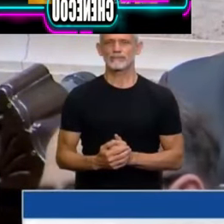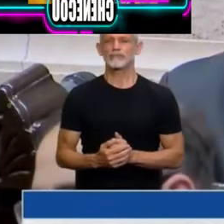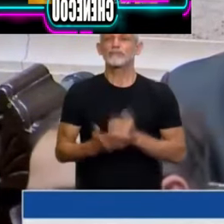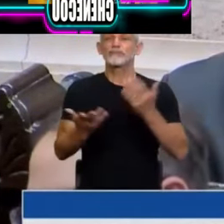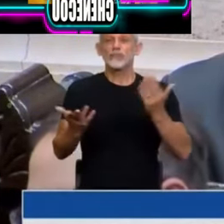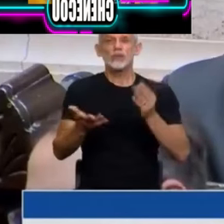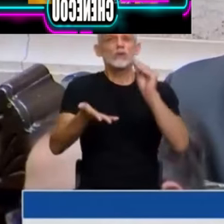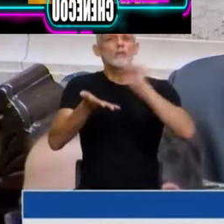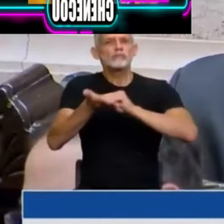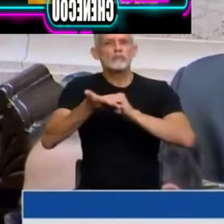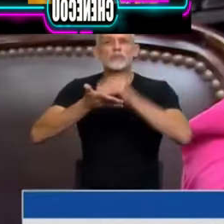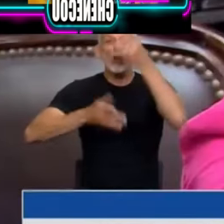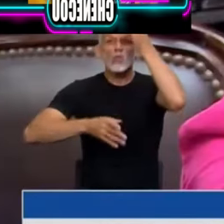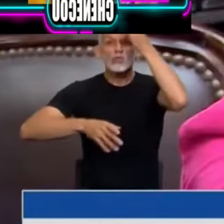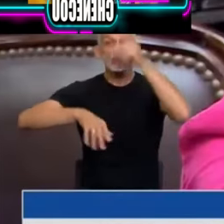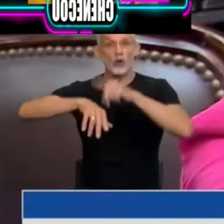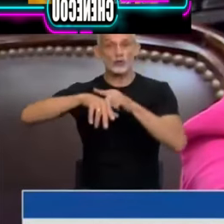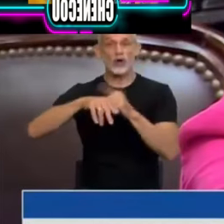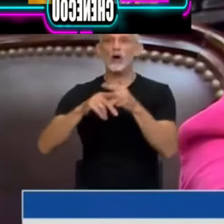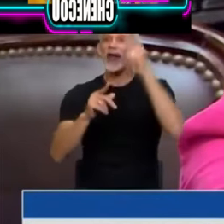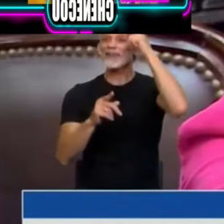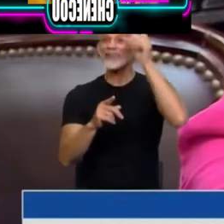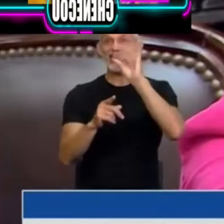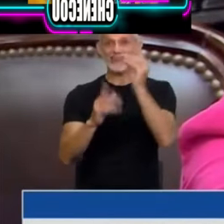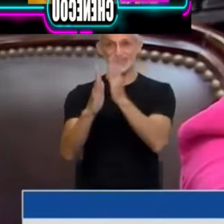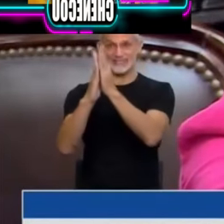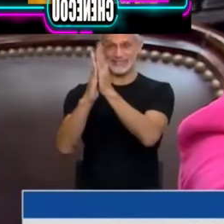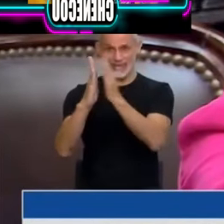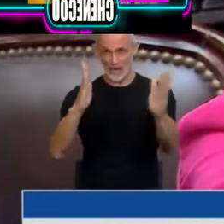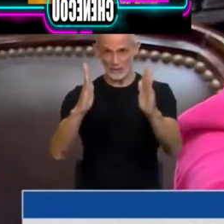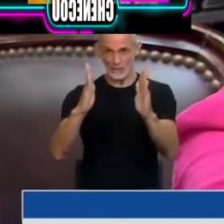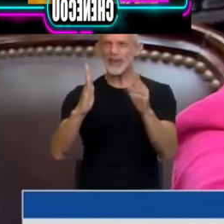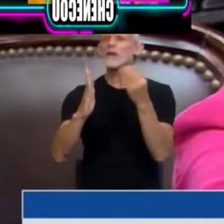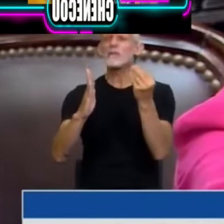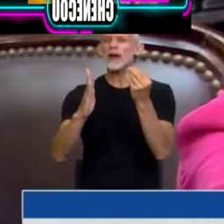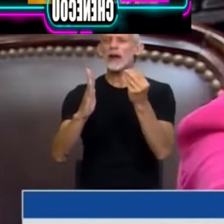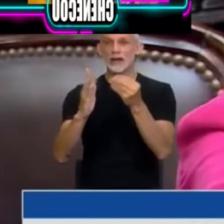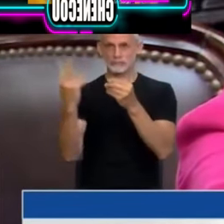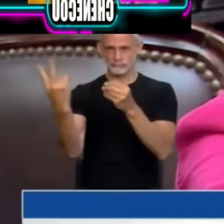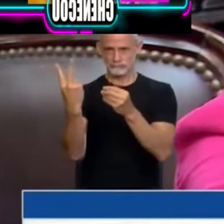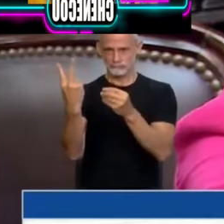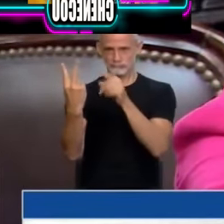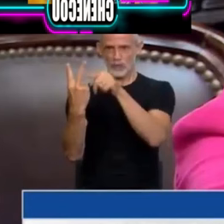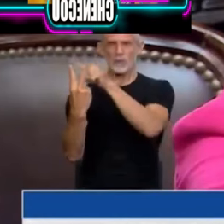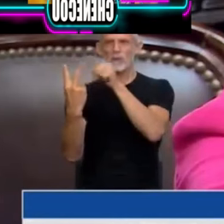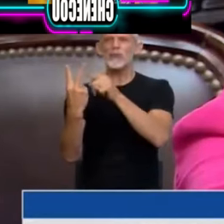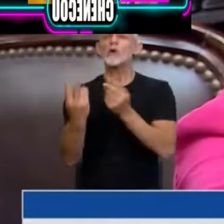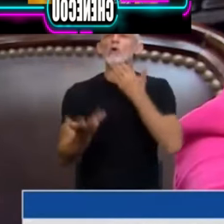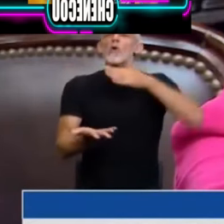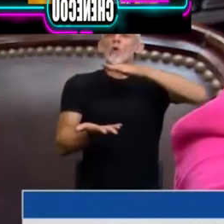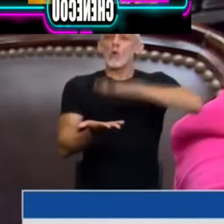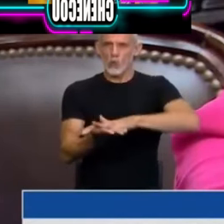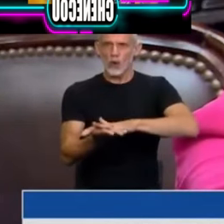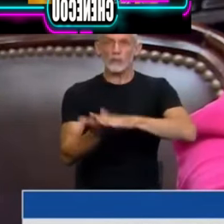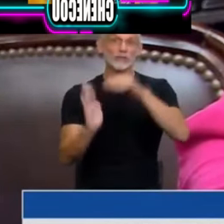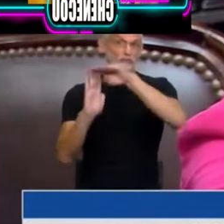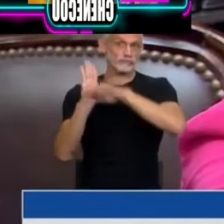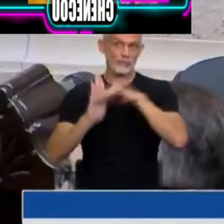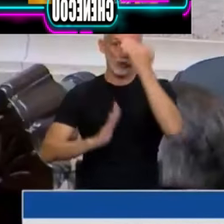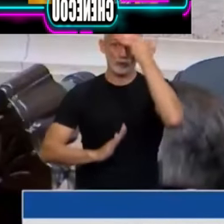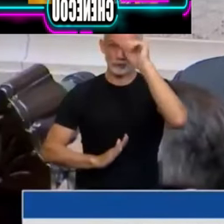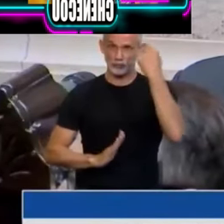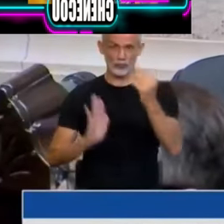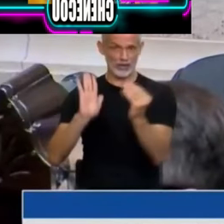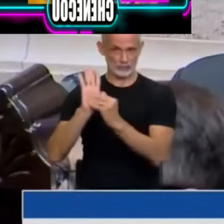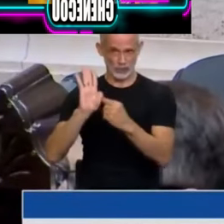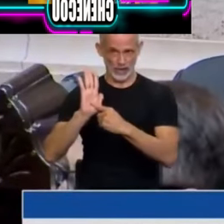Y fijar las 12 horas del 10 de diciembre próximo para que los electos presten el juramento prescripto por la